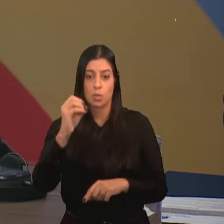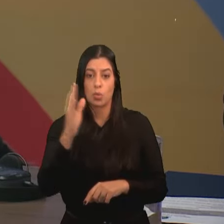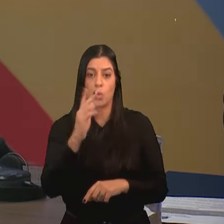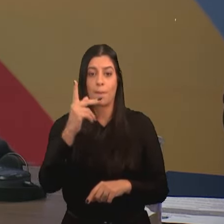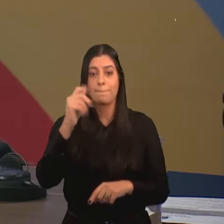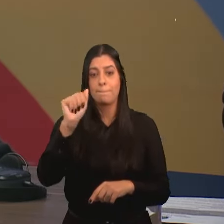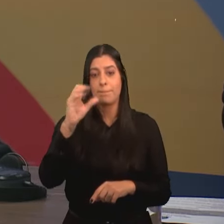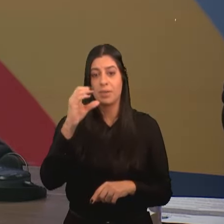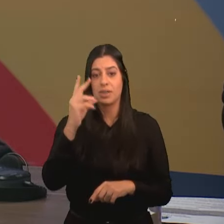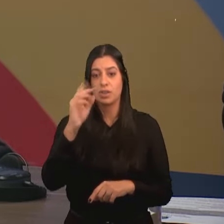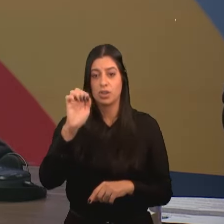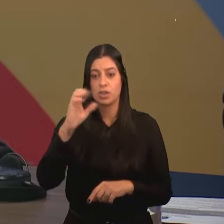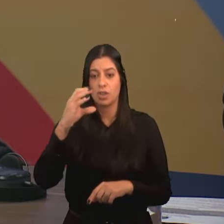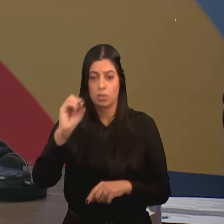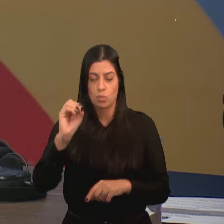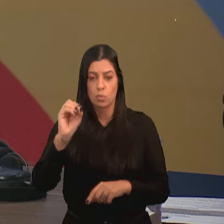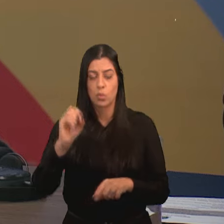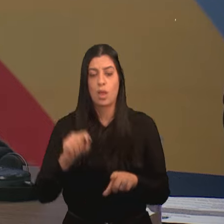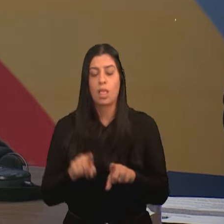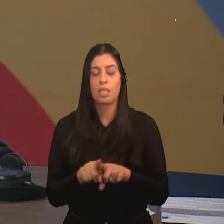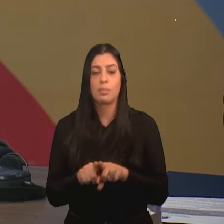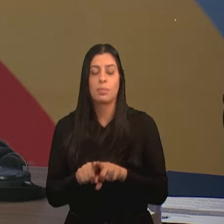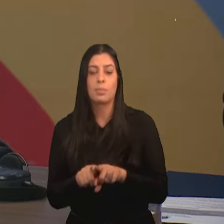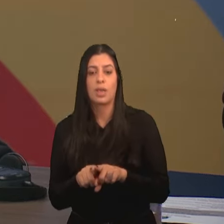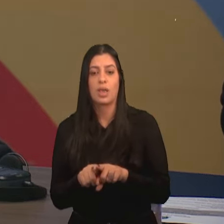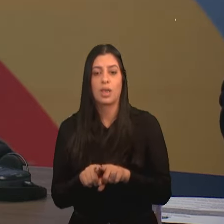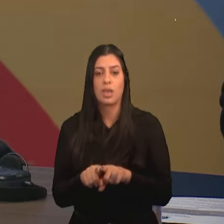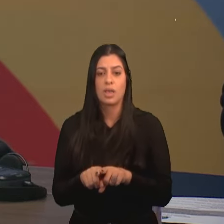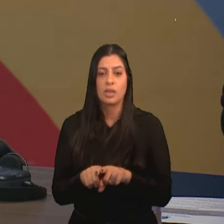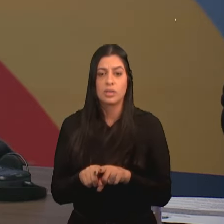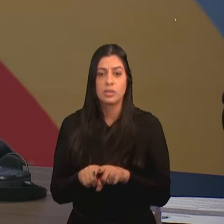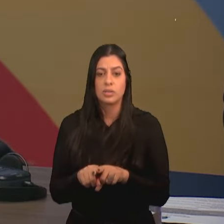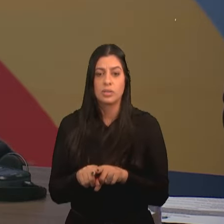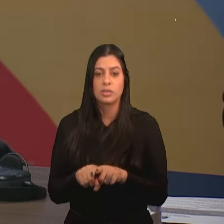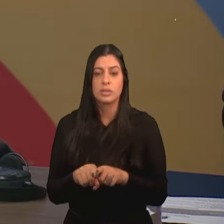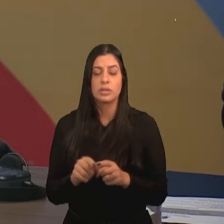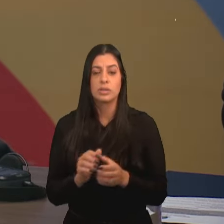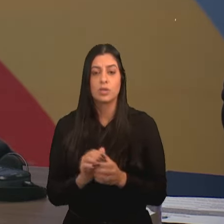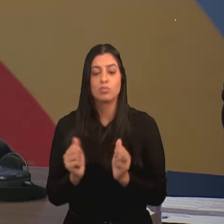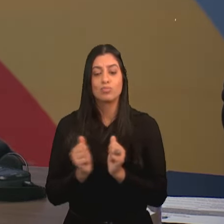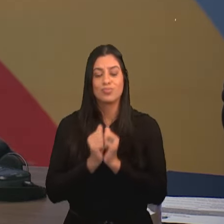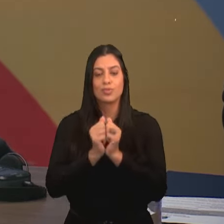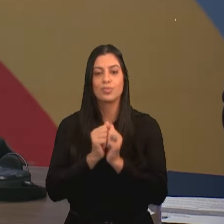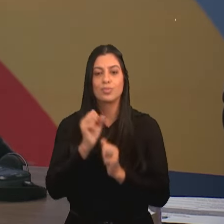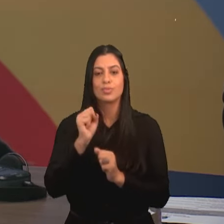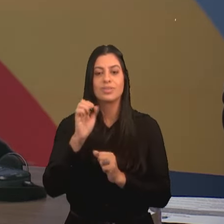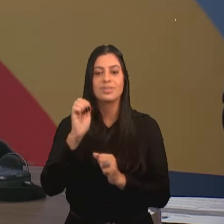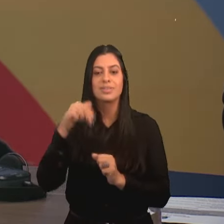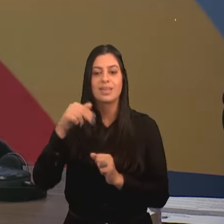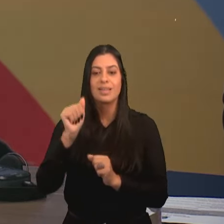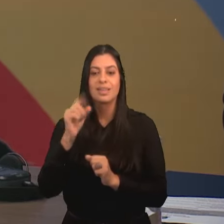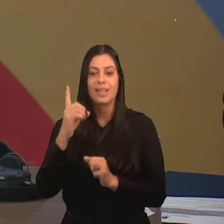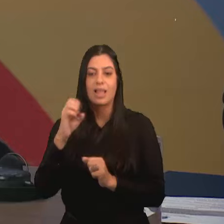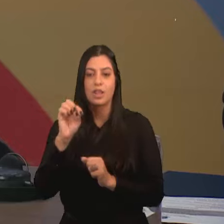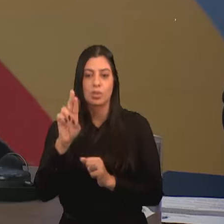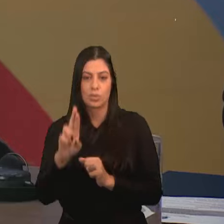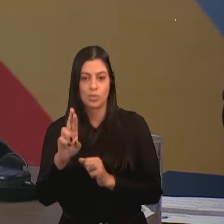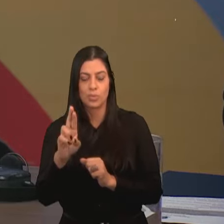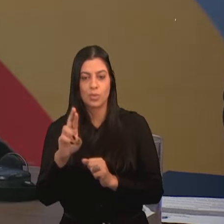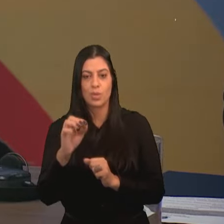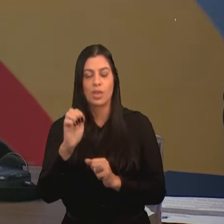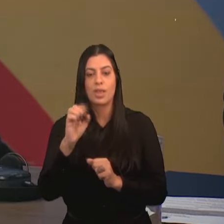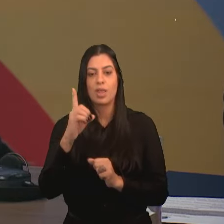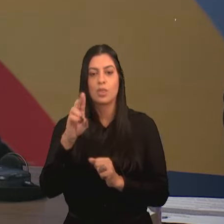es autor de este proyecto de ley 2338, que hoy incluso es relatado por el senador Eduardo Gómez. Parece que